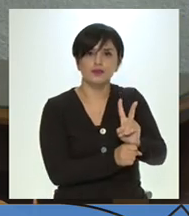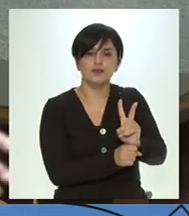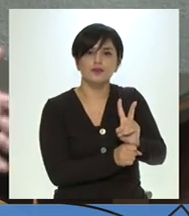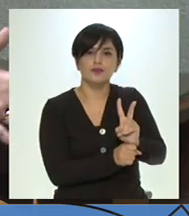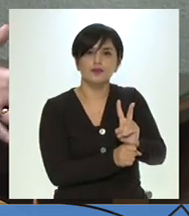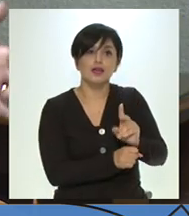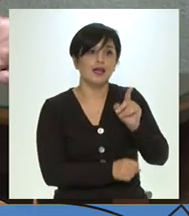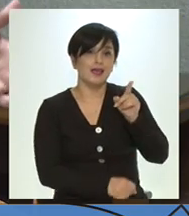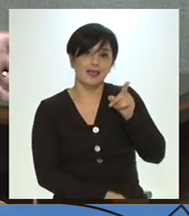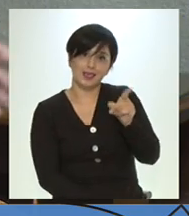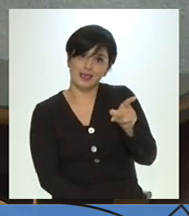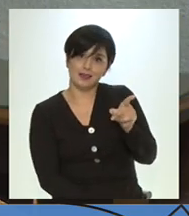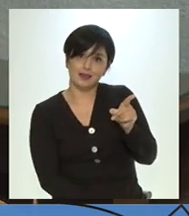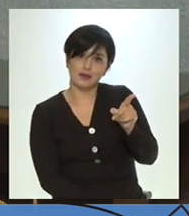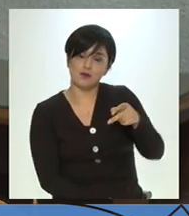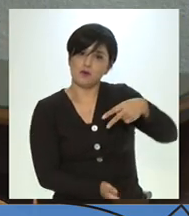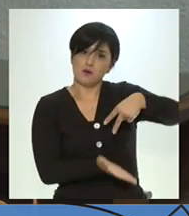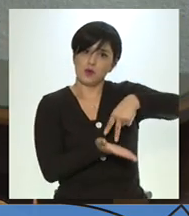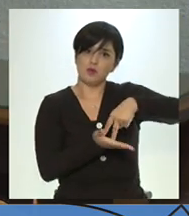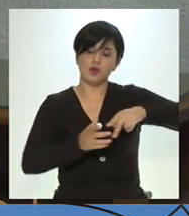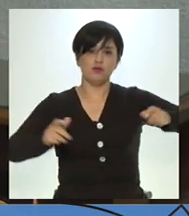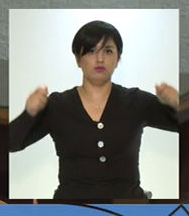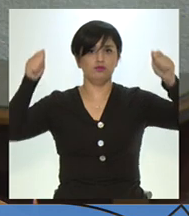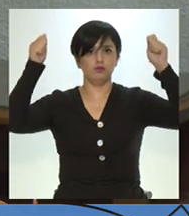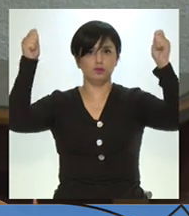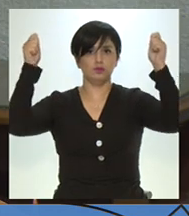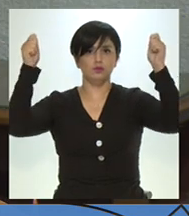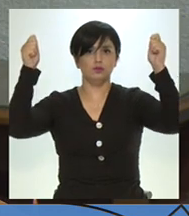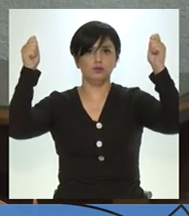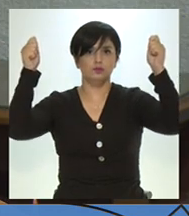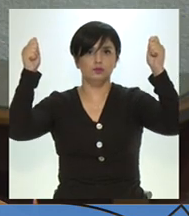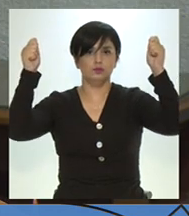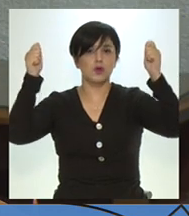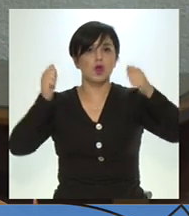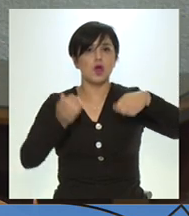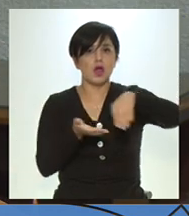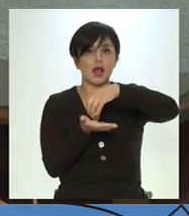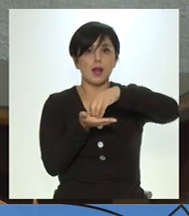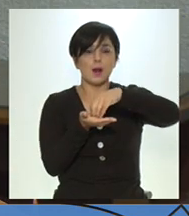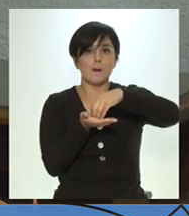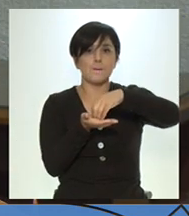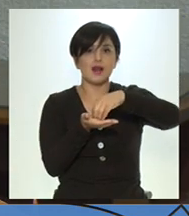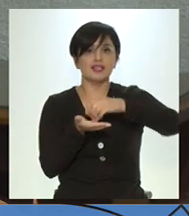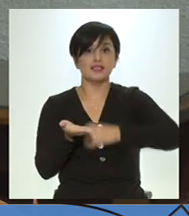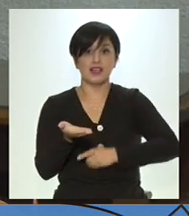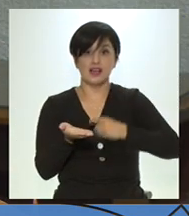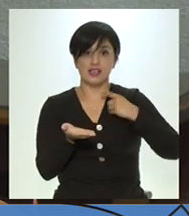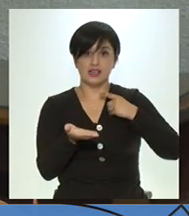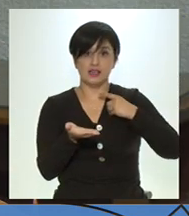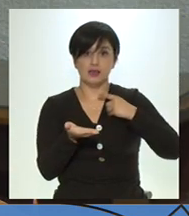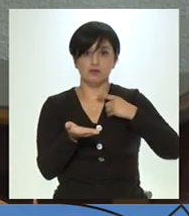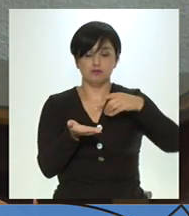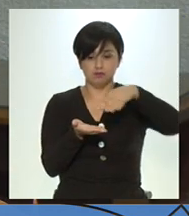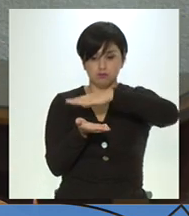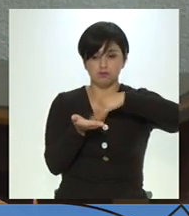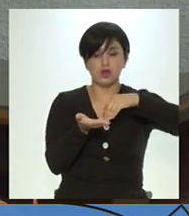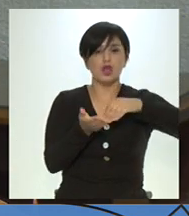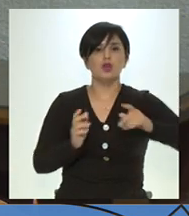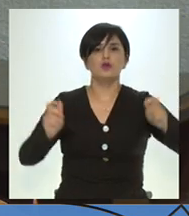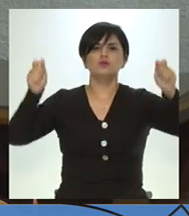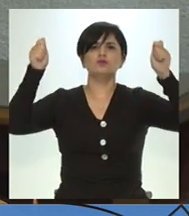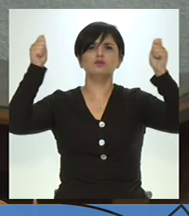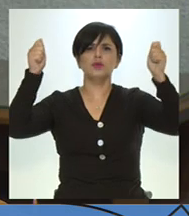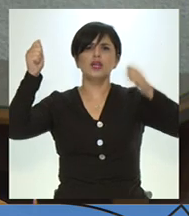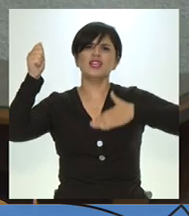ella se encontraba de pie con un cartel en la plaza baquedano plaza de la dignidad quería